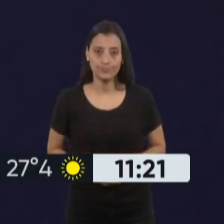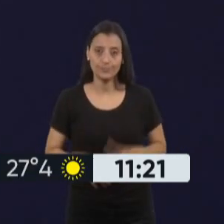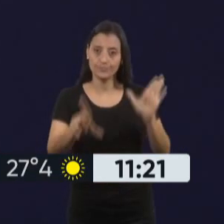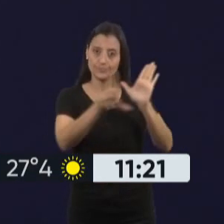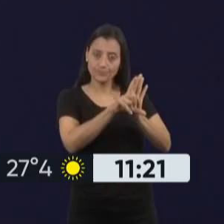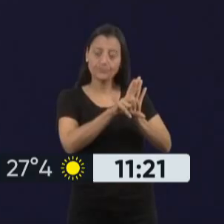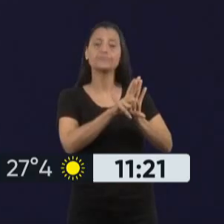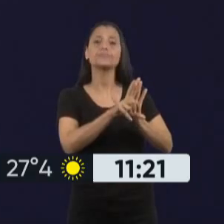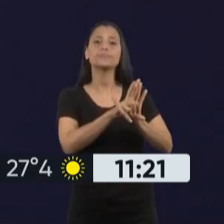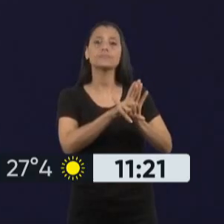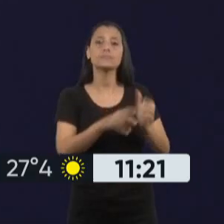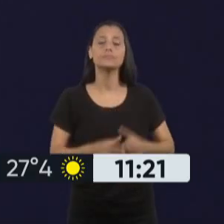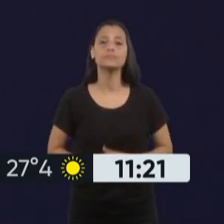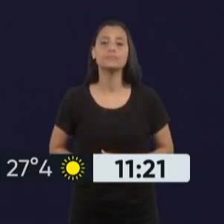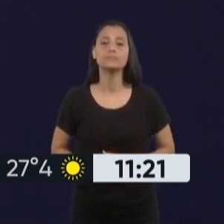ley